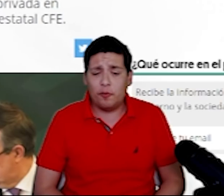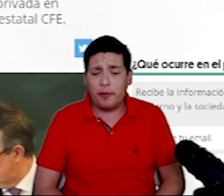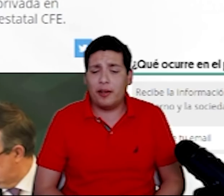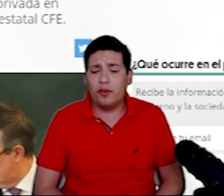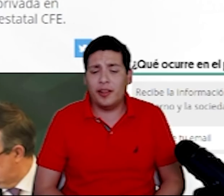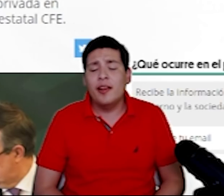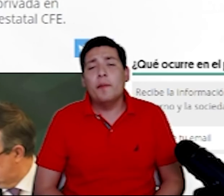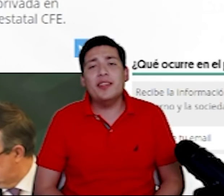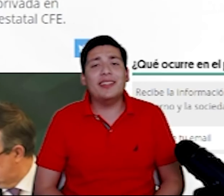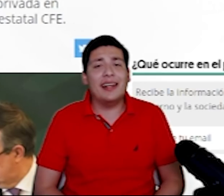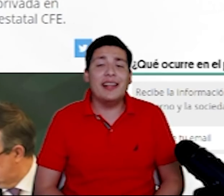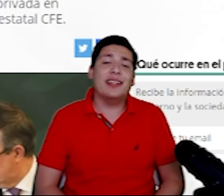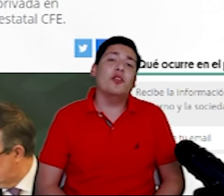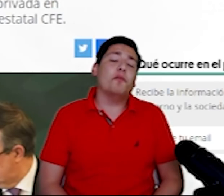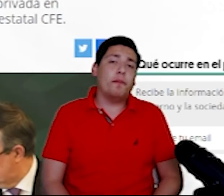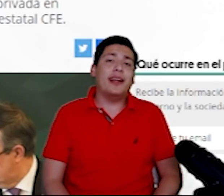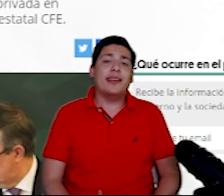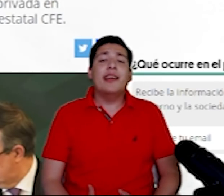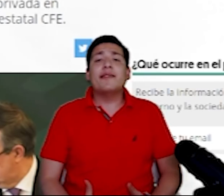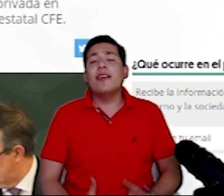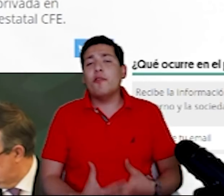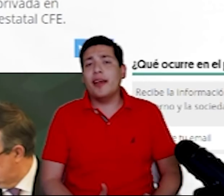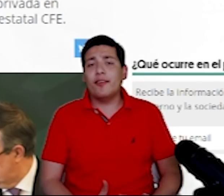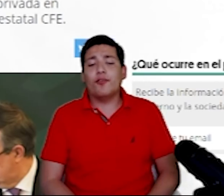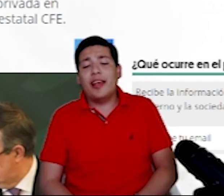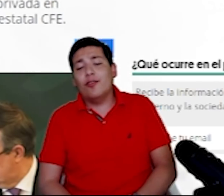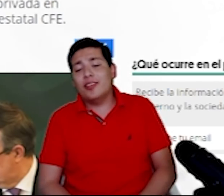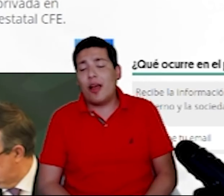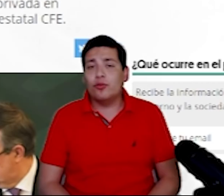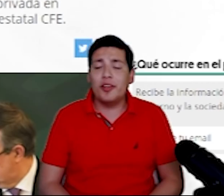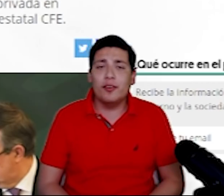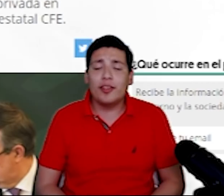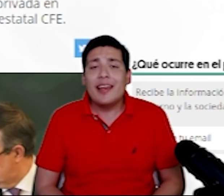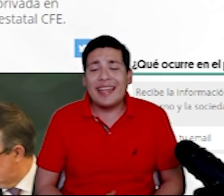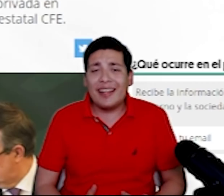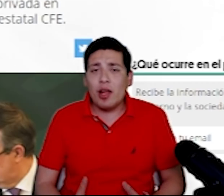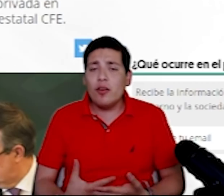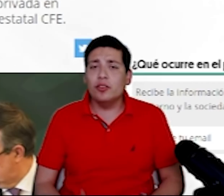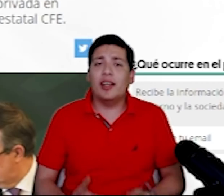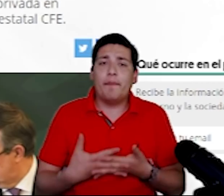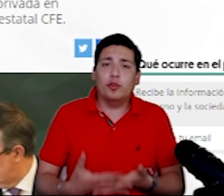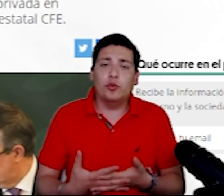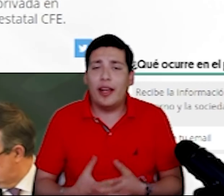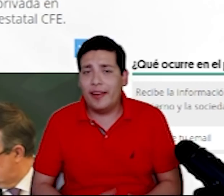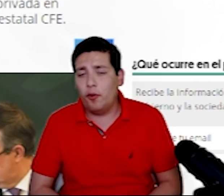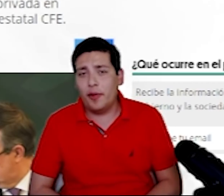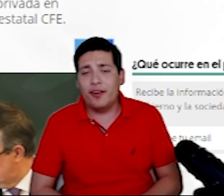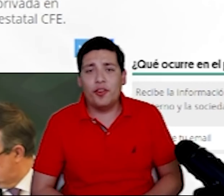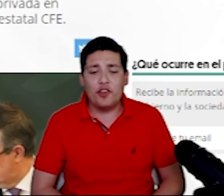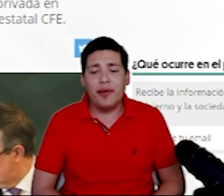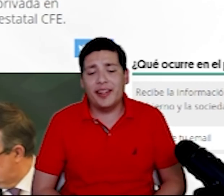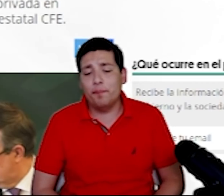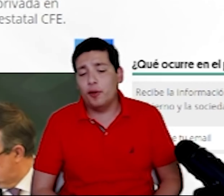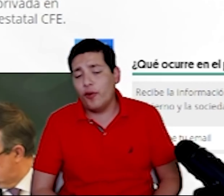de la Suprema Corte pues se están realizando por parte del gobierno de los Estados Unidos. Y quien dio a conocer la postura del